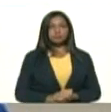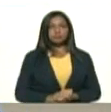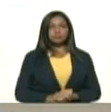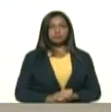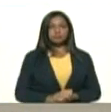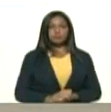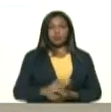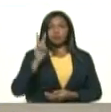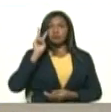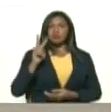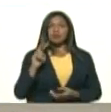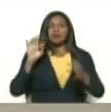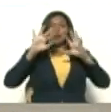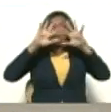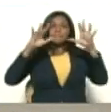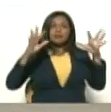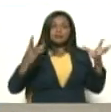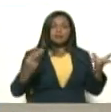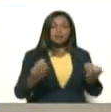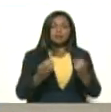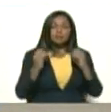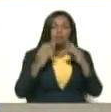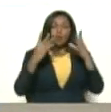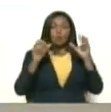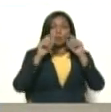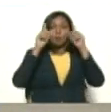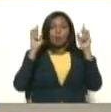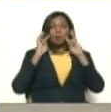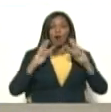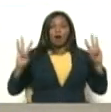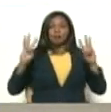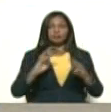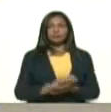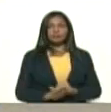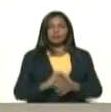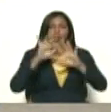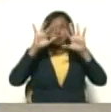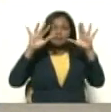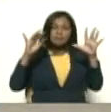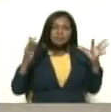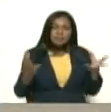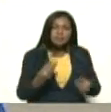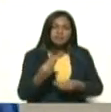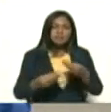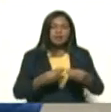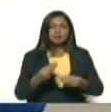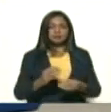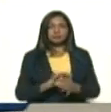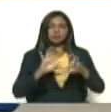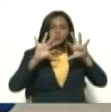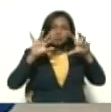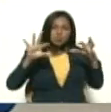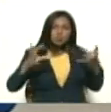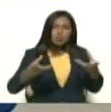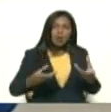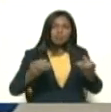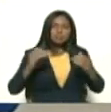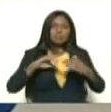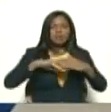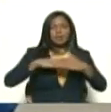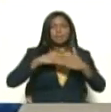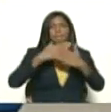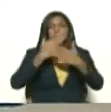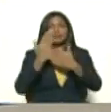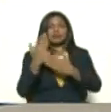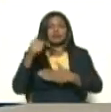Se dan cuenta que la pandemia hace milagros. La pandemia hace milagros. A partir de la madrugada